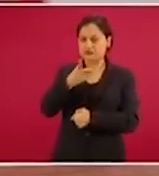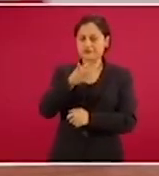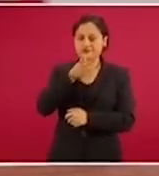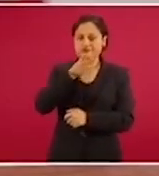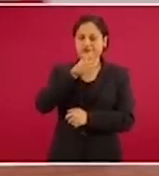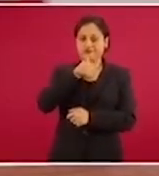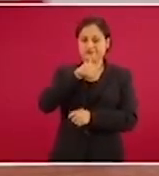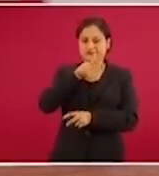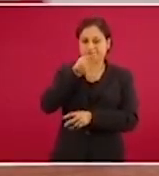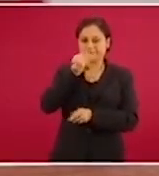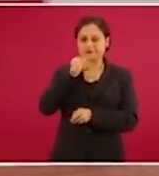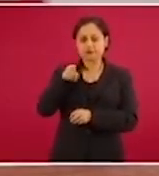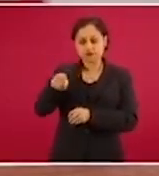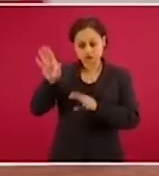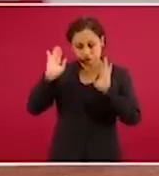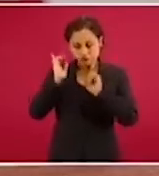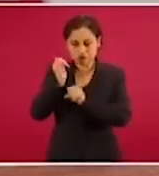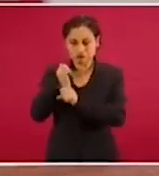Por eso